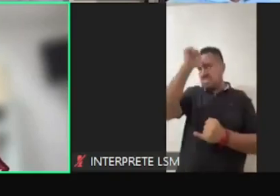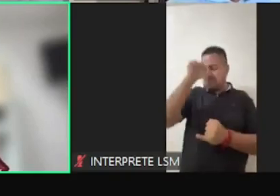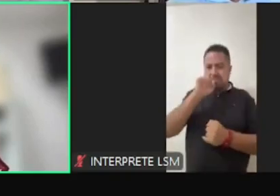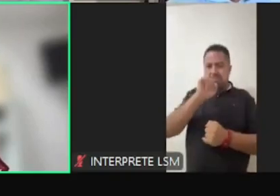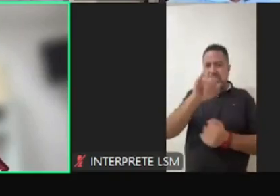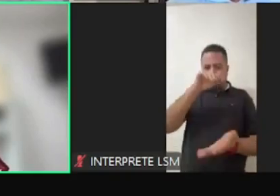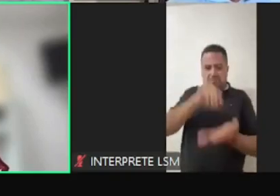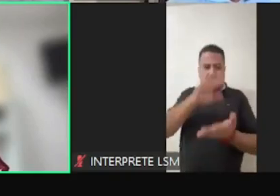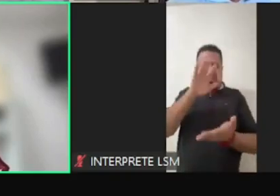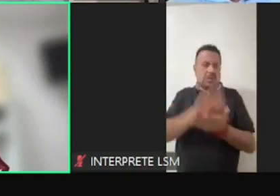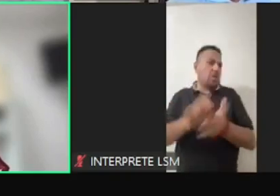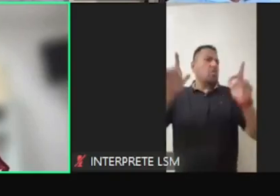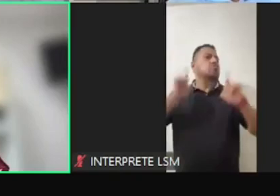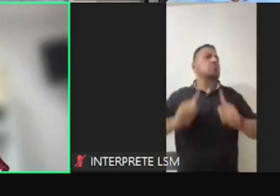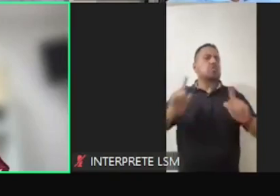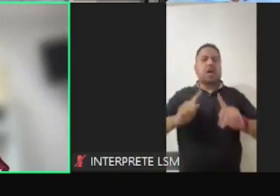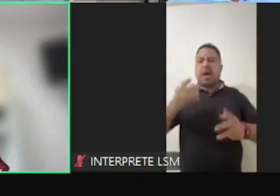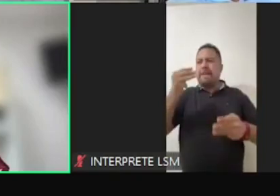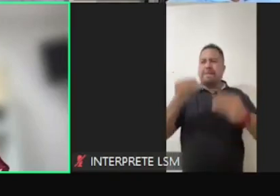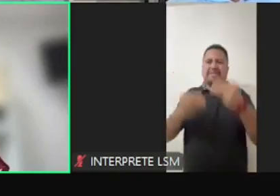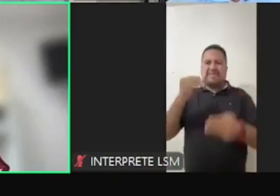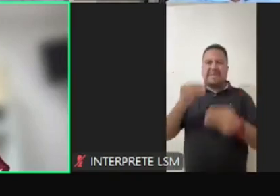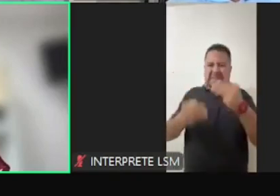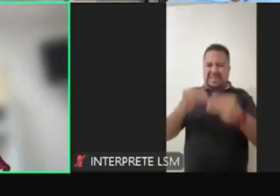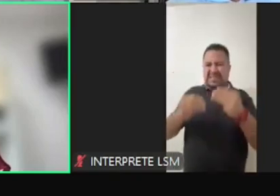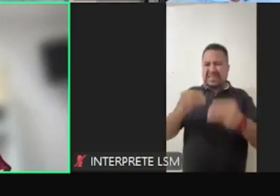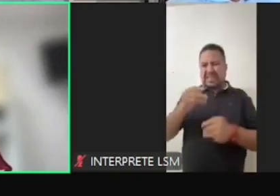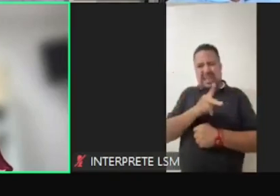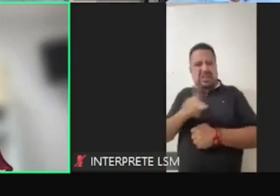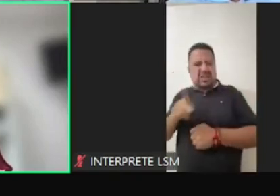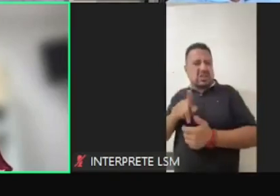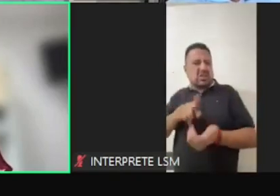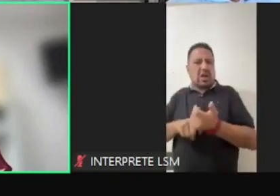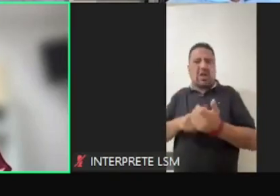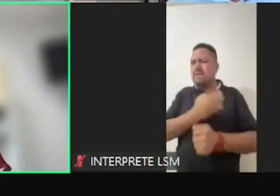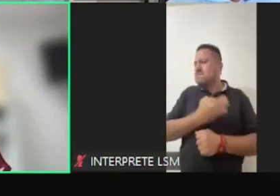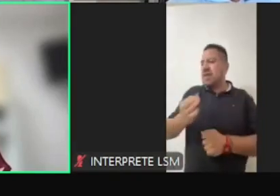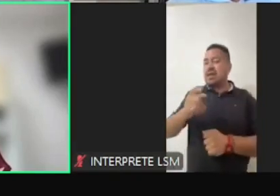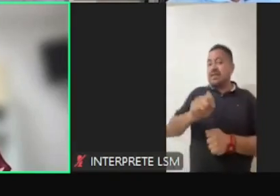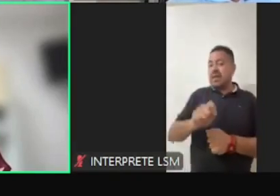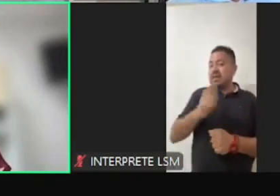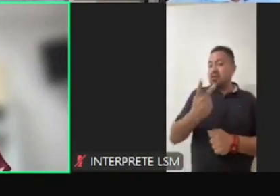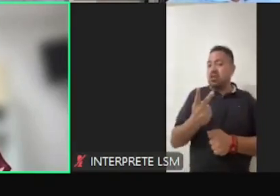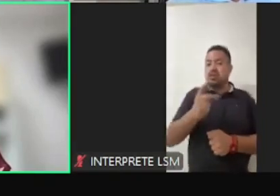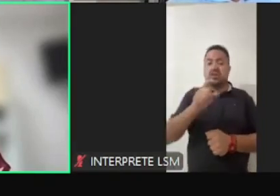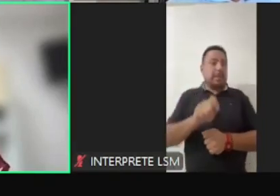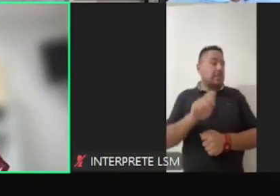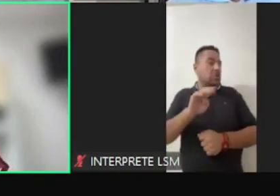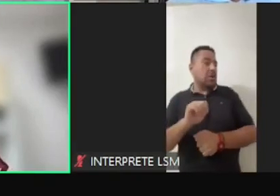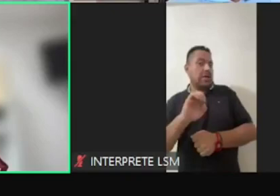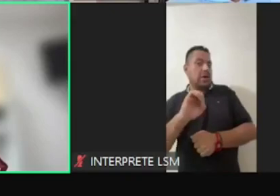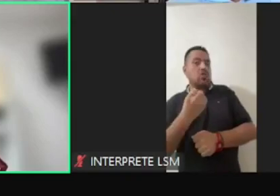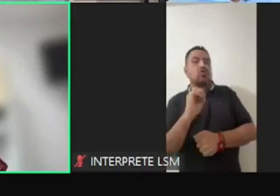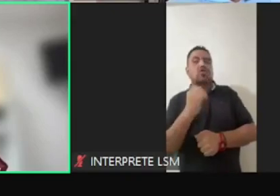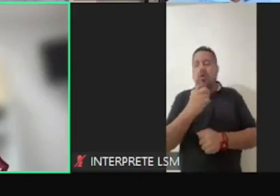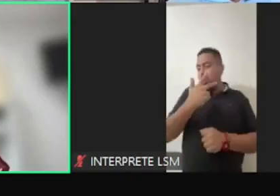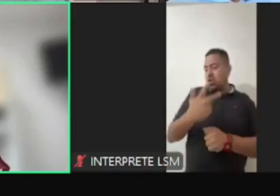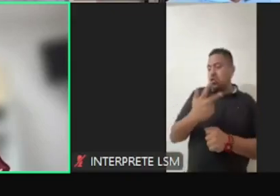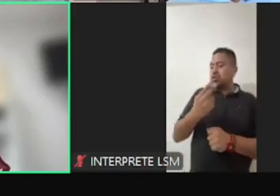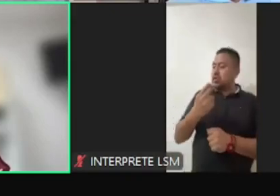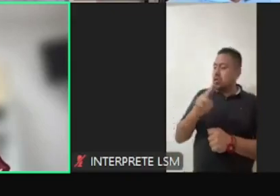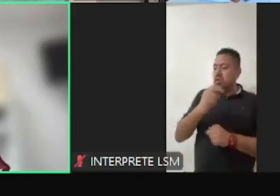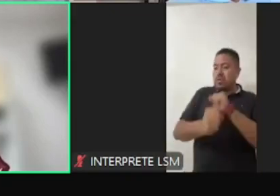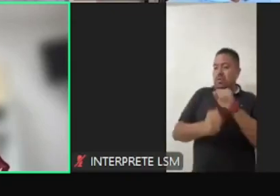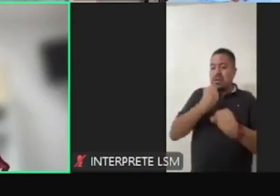la presencia judicial de la magistratura de las magistr aturas ponentes con fecha 22 y 29 de octubre y 8 de noviembre del